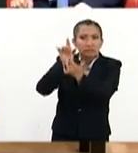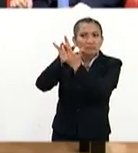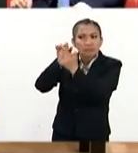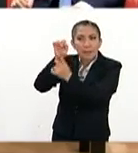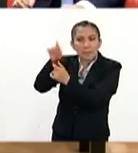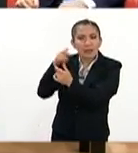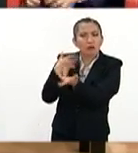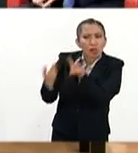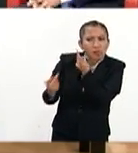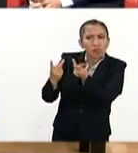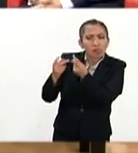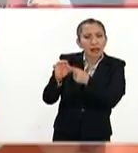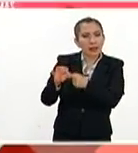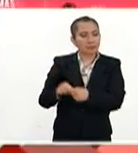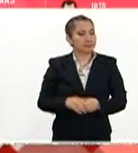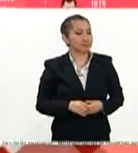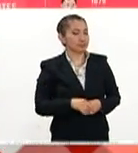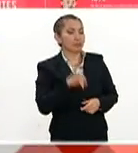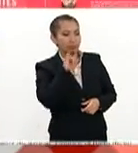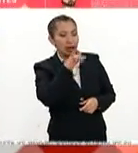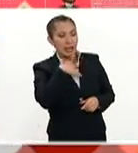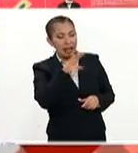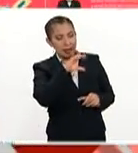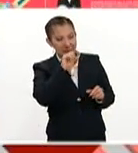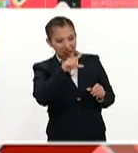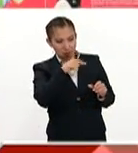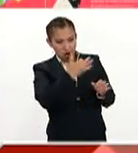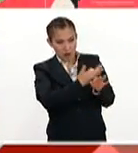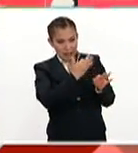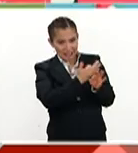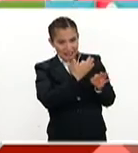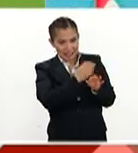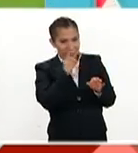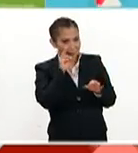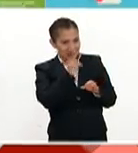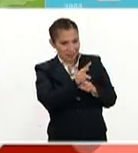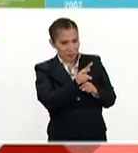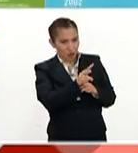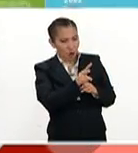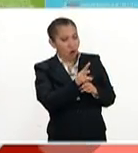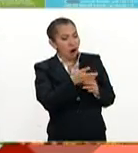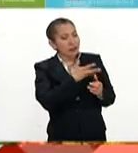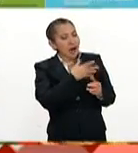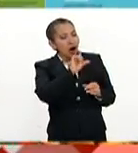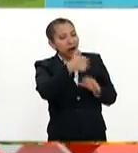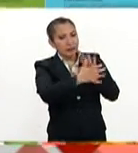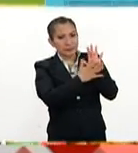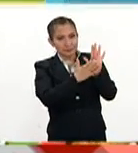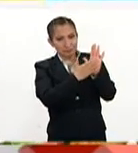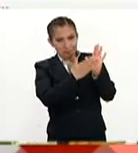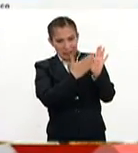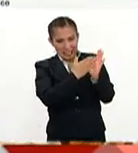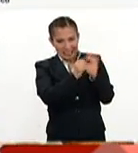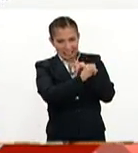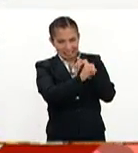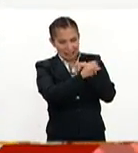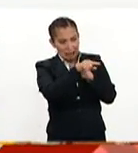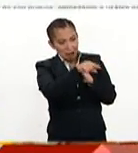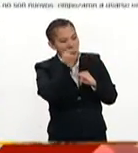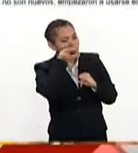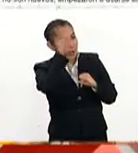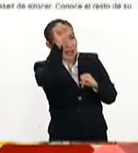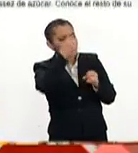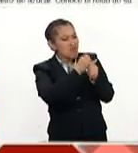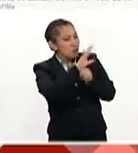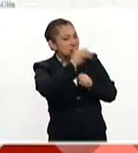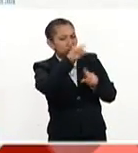tenga precisamente estas guías? Bueno, sí, además de los canales como los que estamos ahorita, ¿no? Tenemos en la página de internet una cantidad